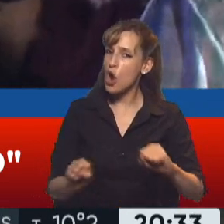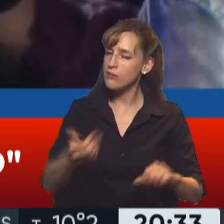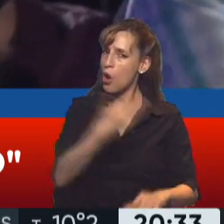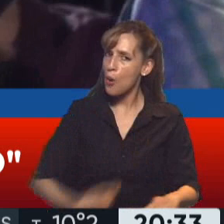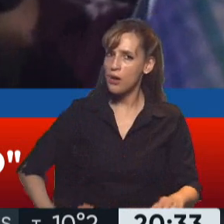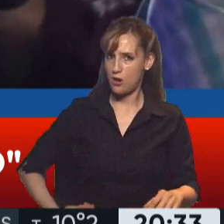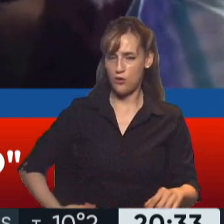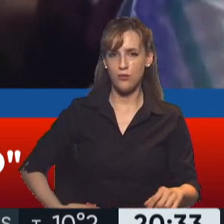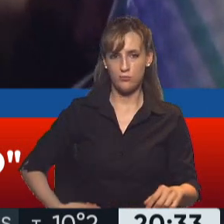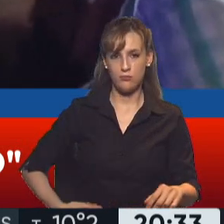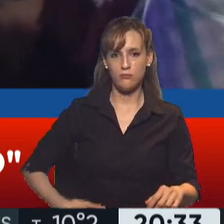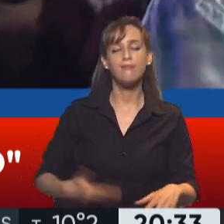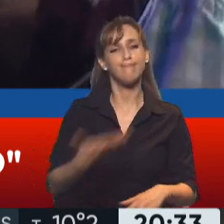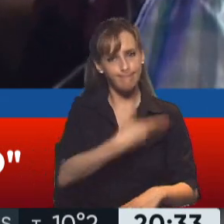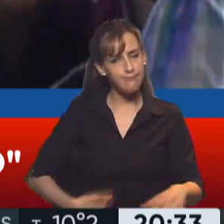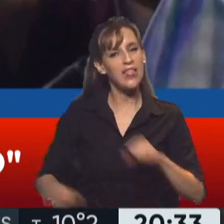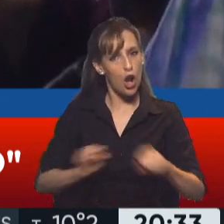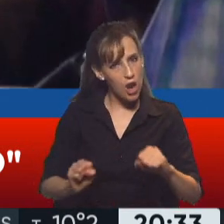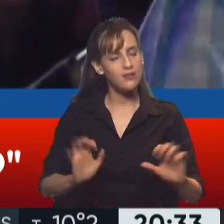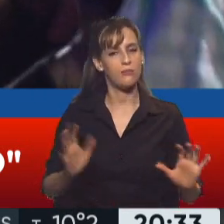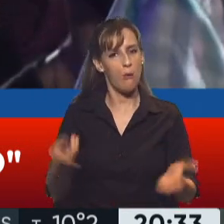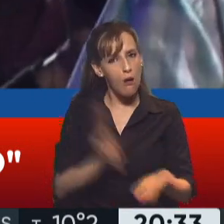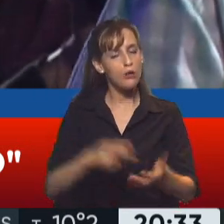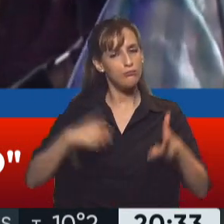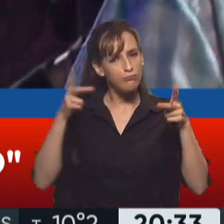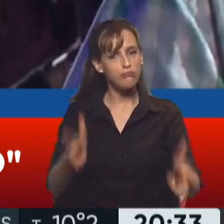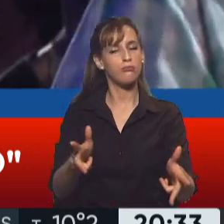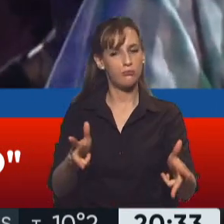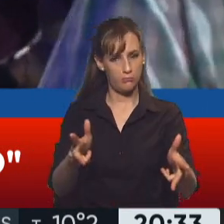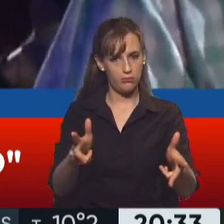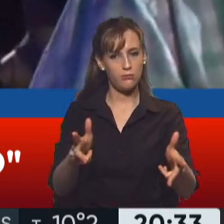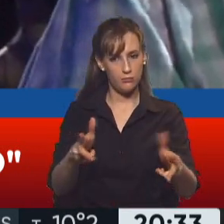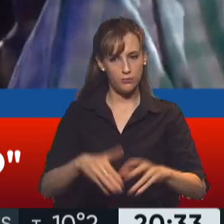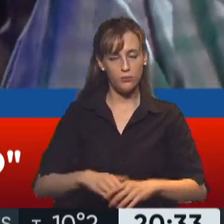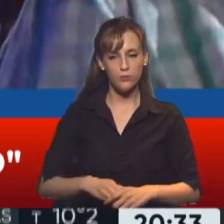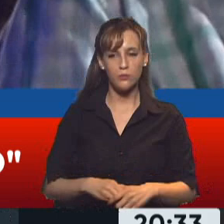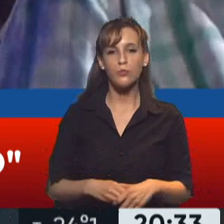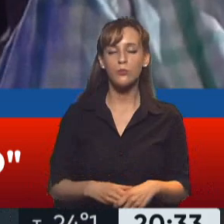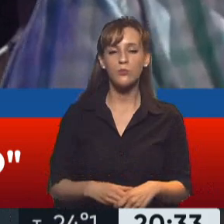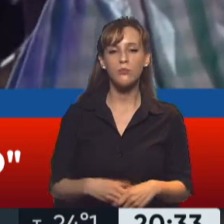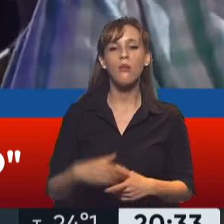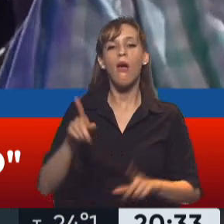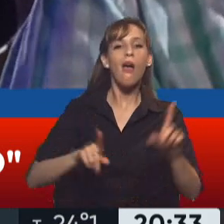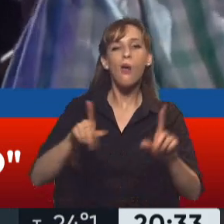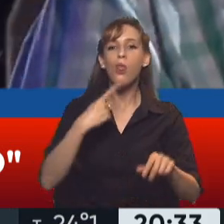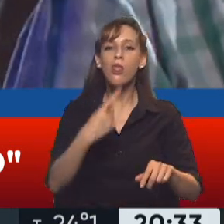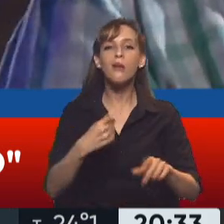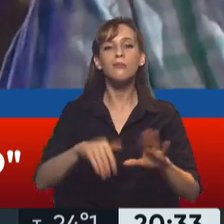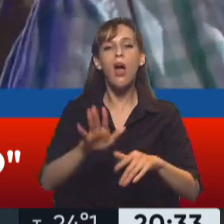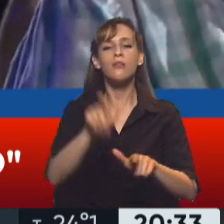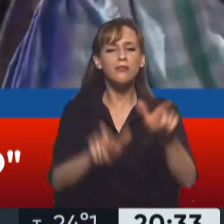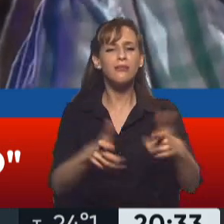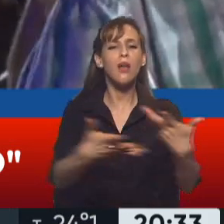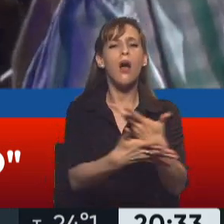Estado. Terrorismo de Estado. Lo digo para los que solo hablan de recordar a las víctimas